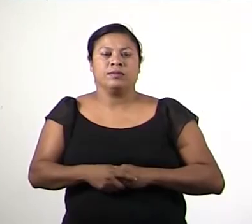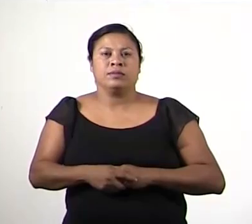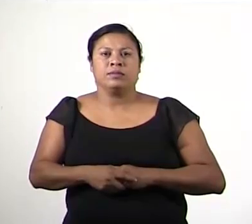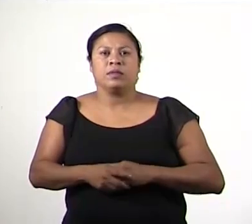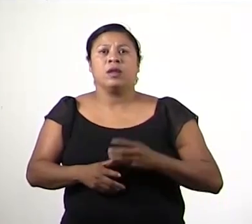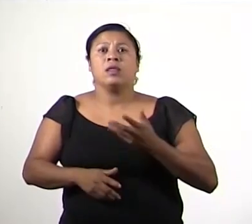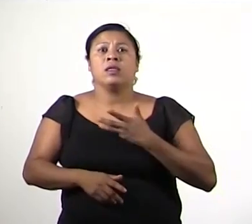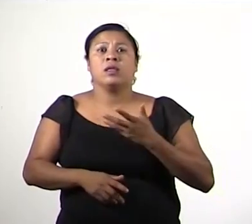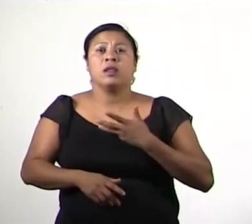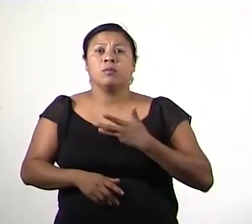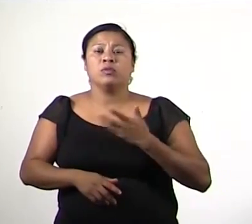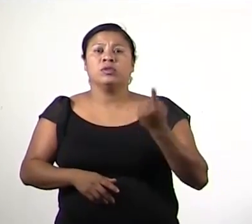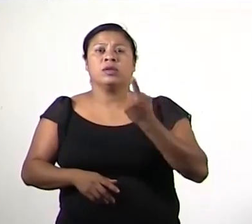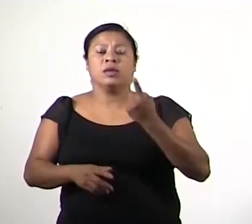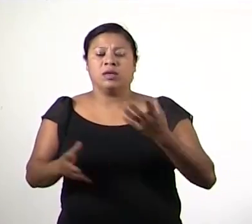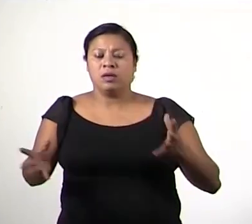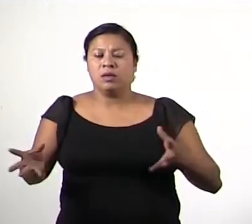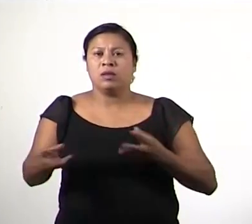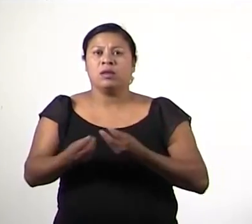que tenemos que recabar